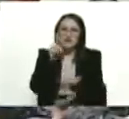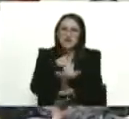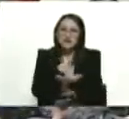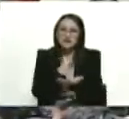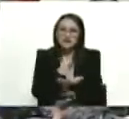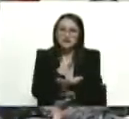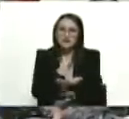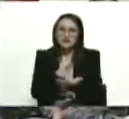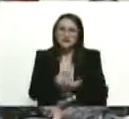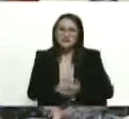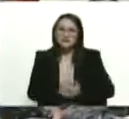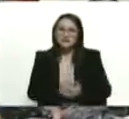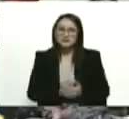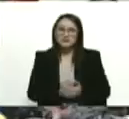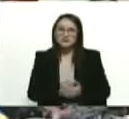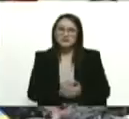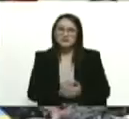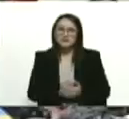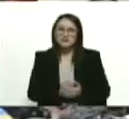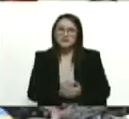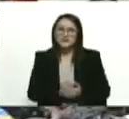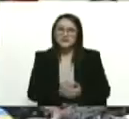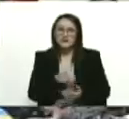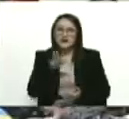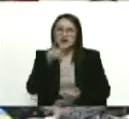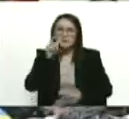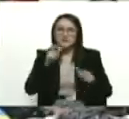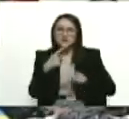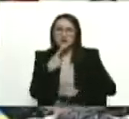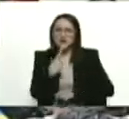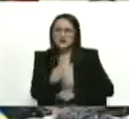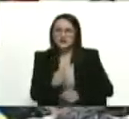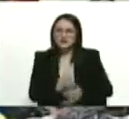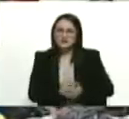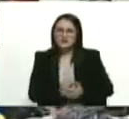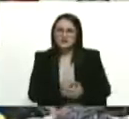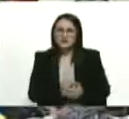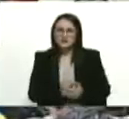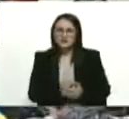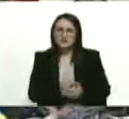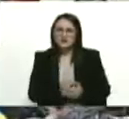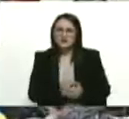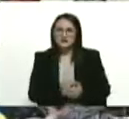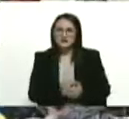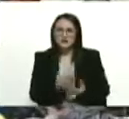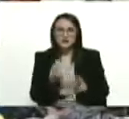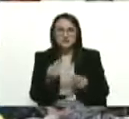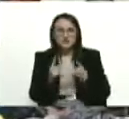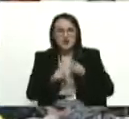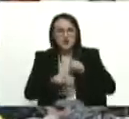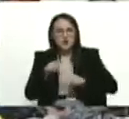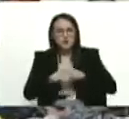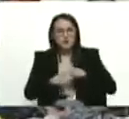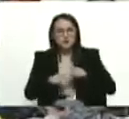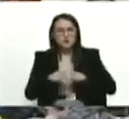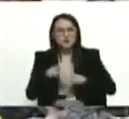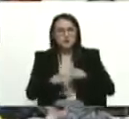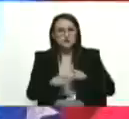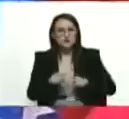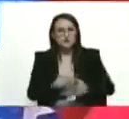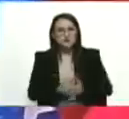sector. Y ahí la gente le dice a uno muchas cosas. Hay un